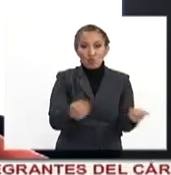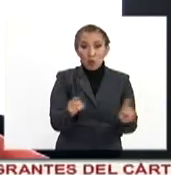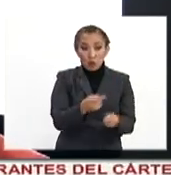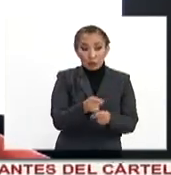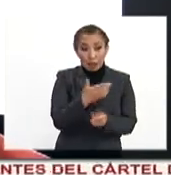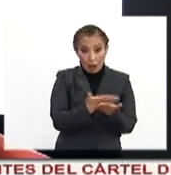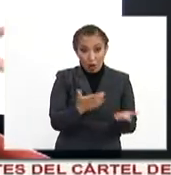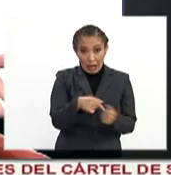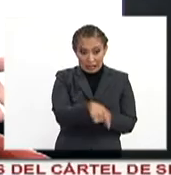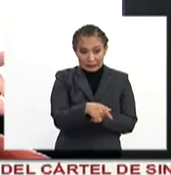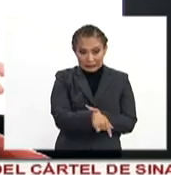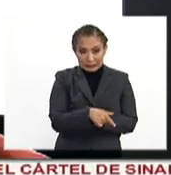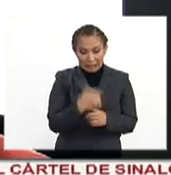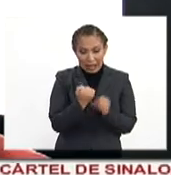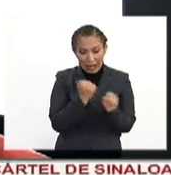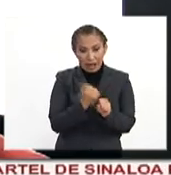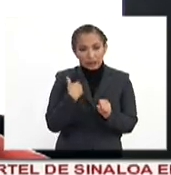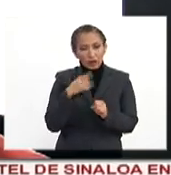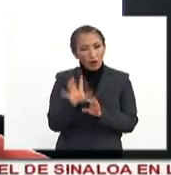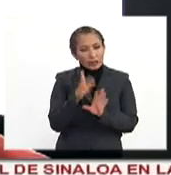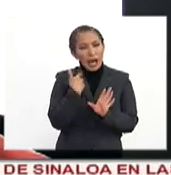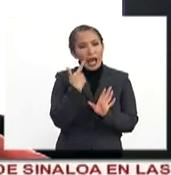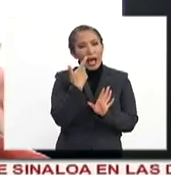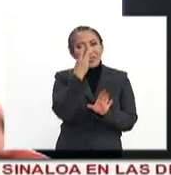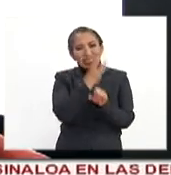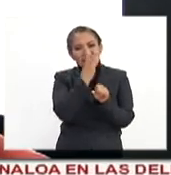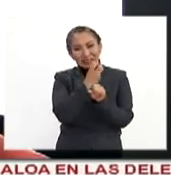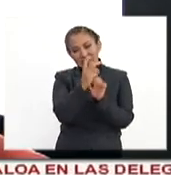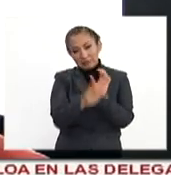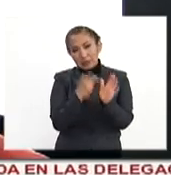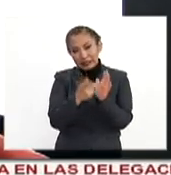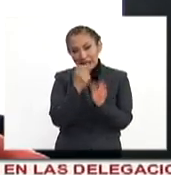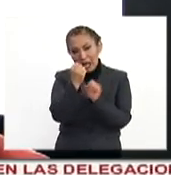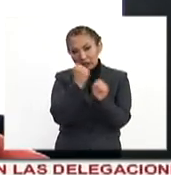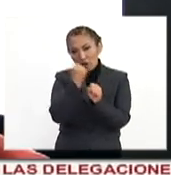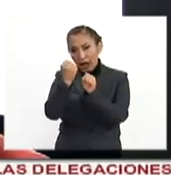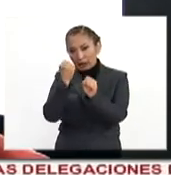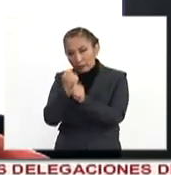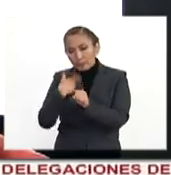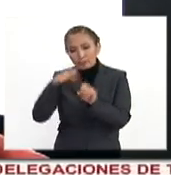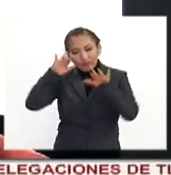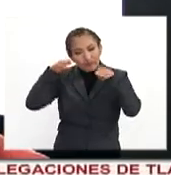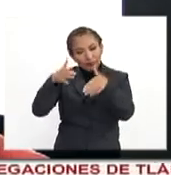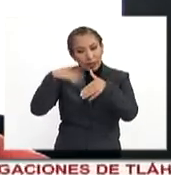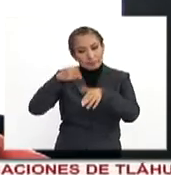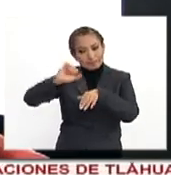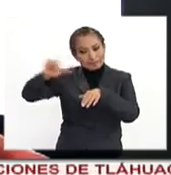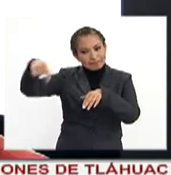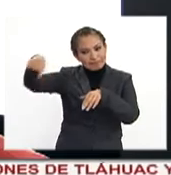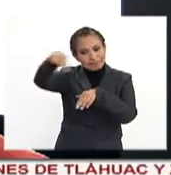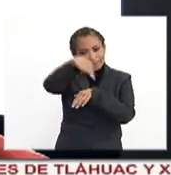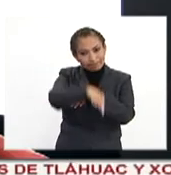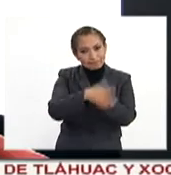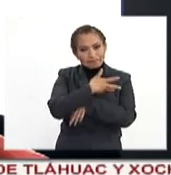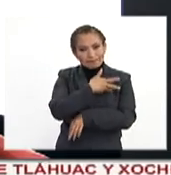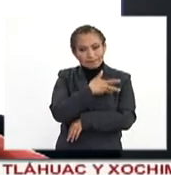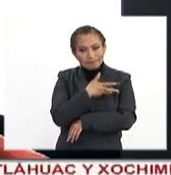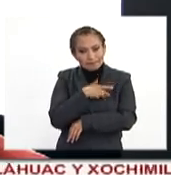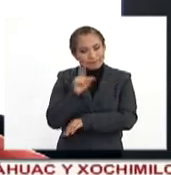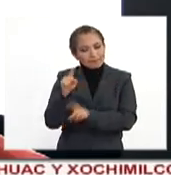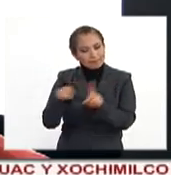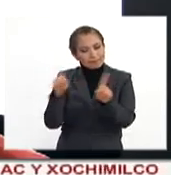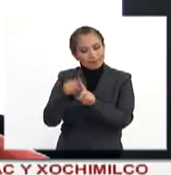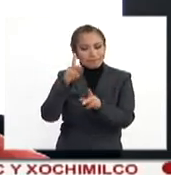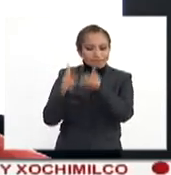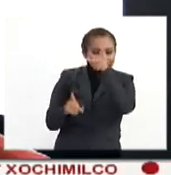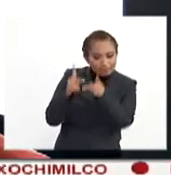Música, que este año pues digamos cumple su 3ª edición como enfocada hacia los profesionales, en donde tenemos una serie